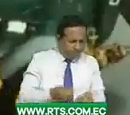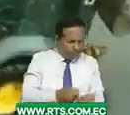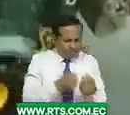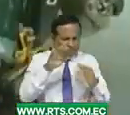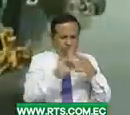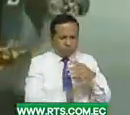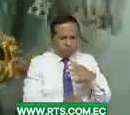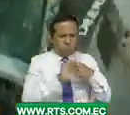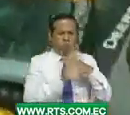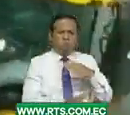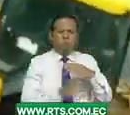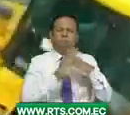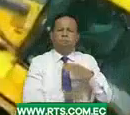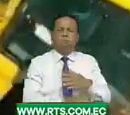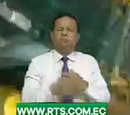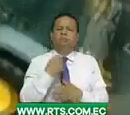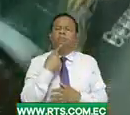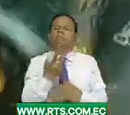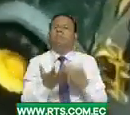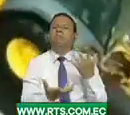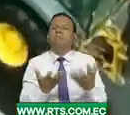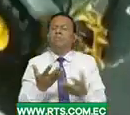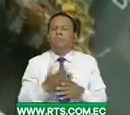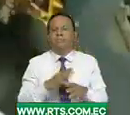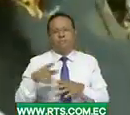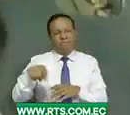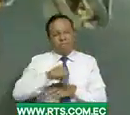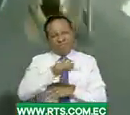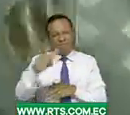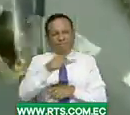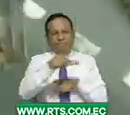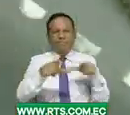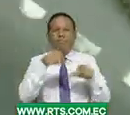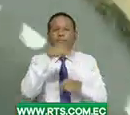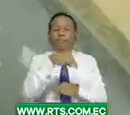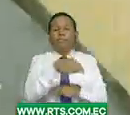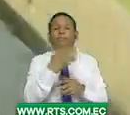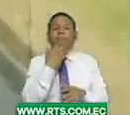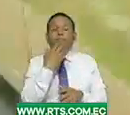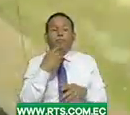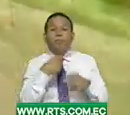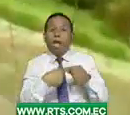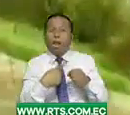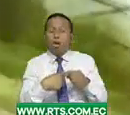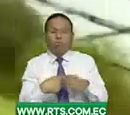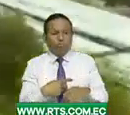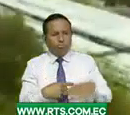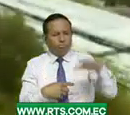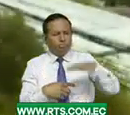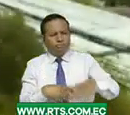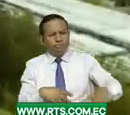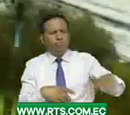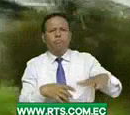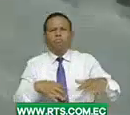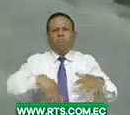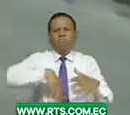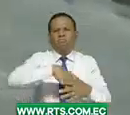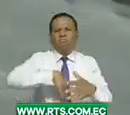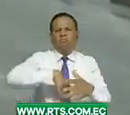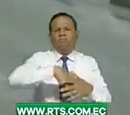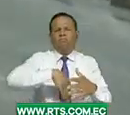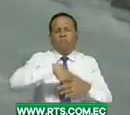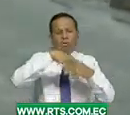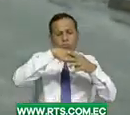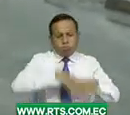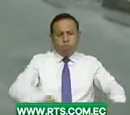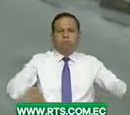hubo un colapso estructural de un galpón ubicado en el oriente quiteño, donde no se registraron personas heridas. La lluvia sorprendió a